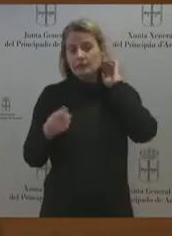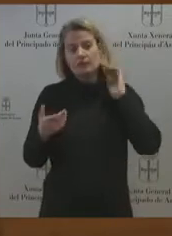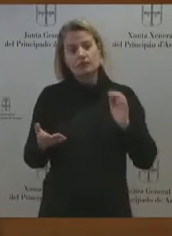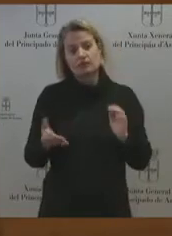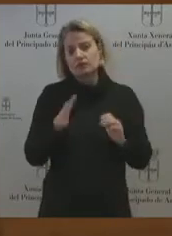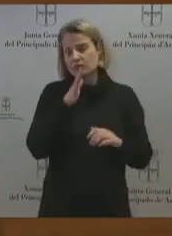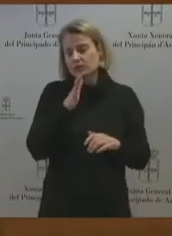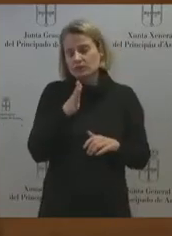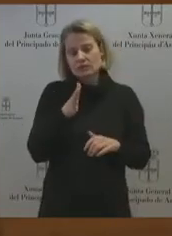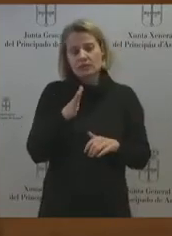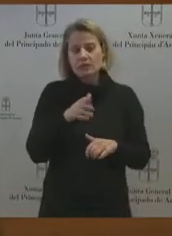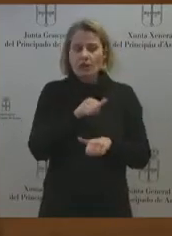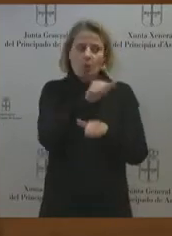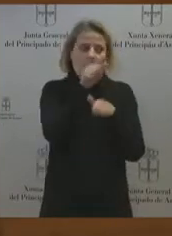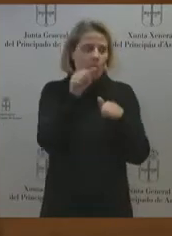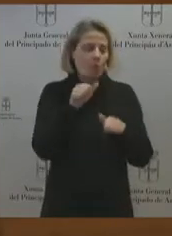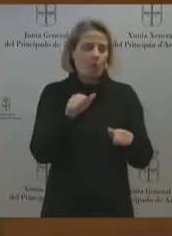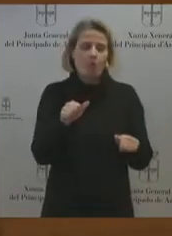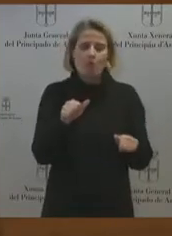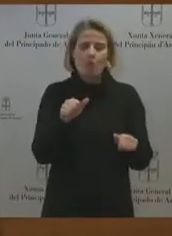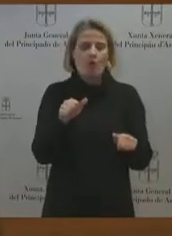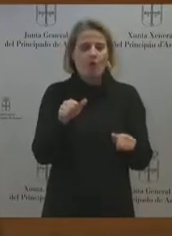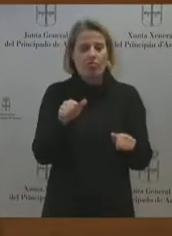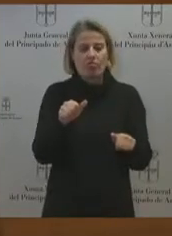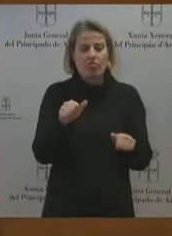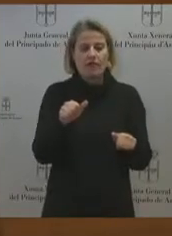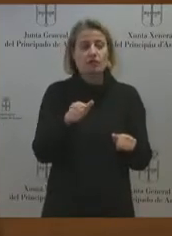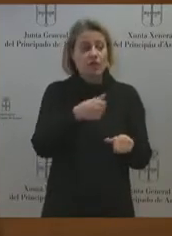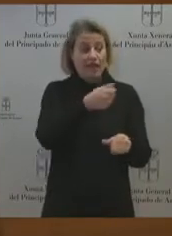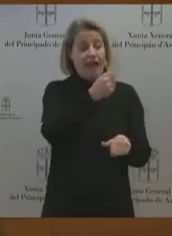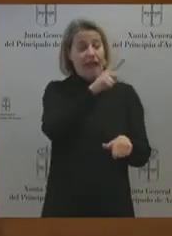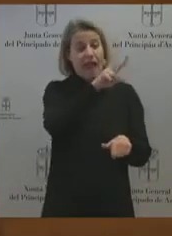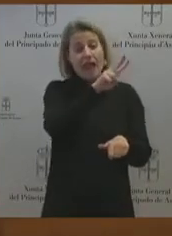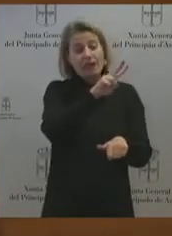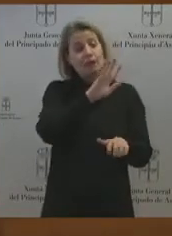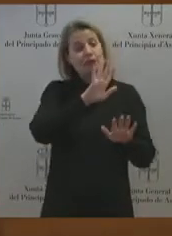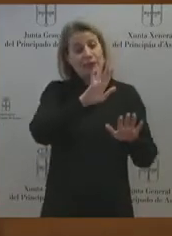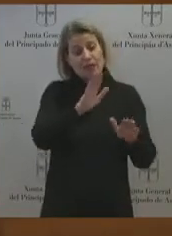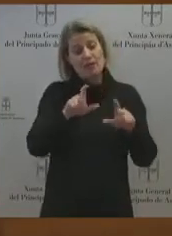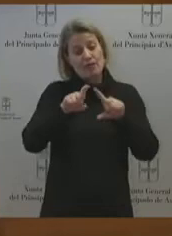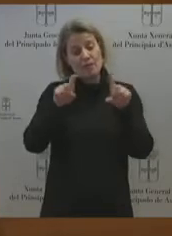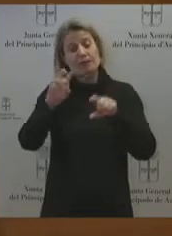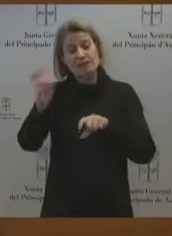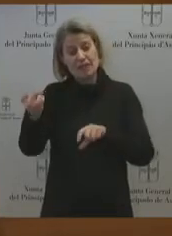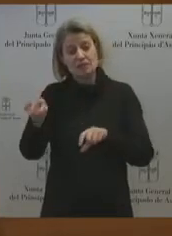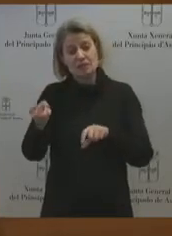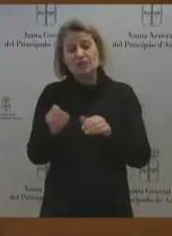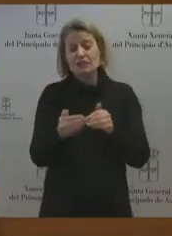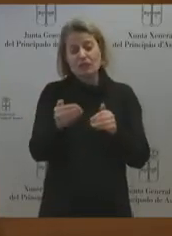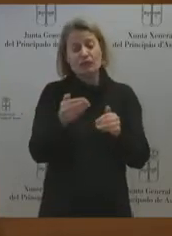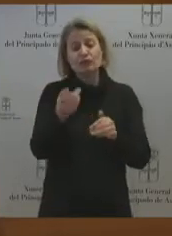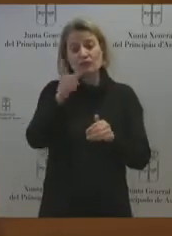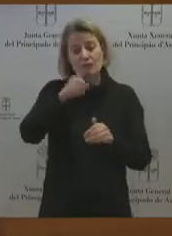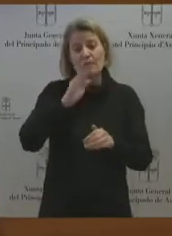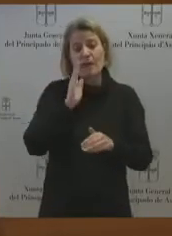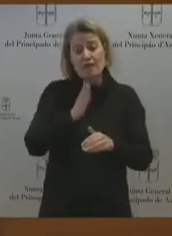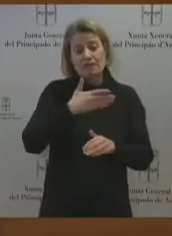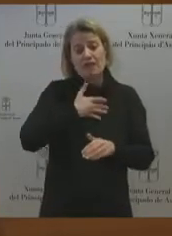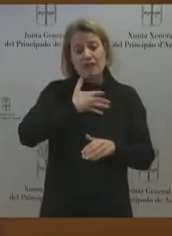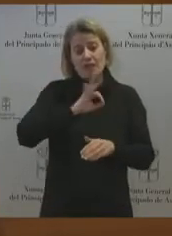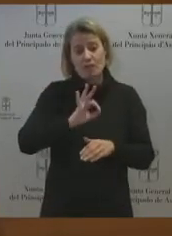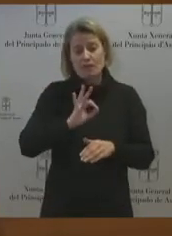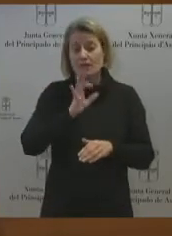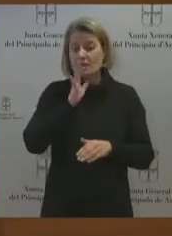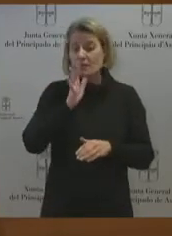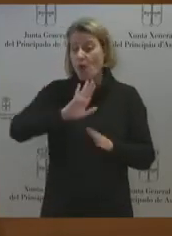sino todo lo que está por venir. Porque en ese auge que usted habla, que son cifras absolutamente hinchadas, infladas y que no tienen